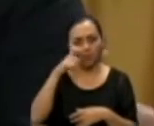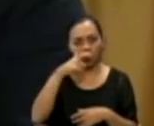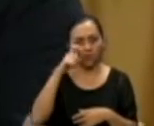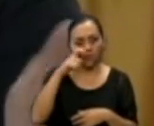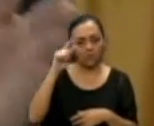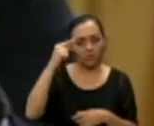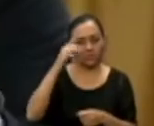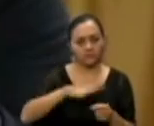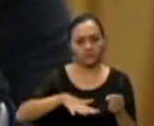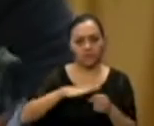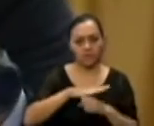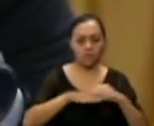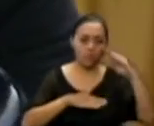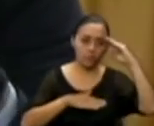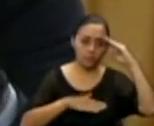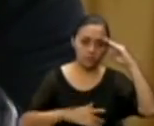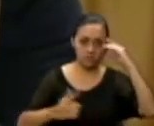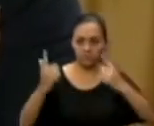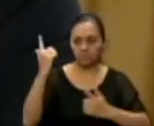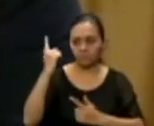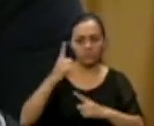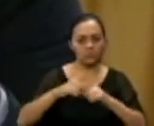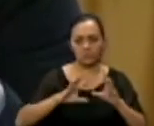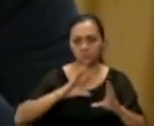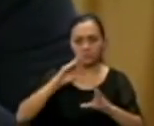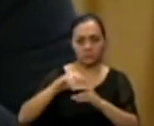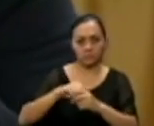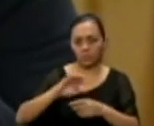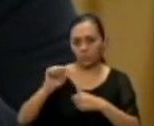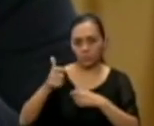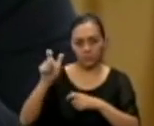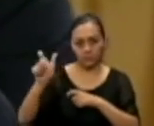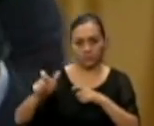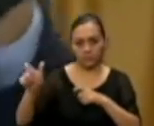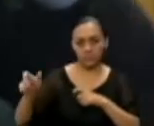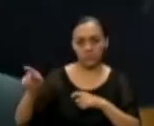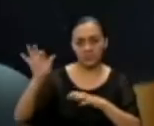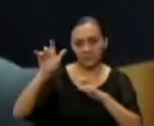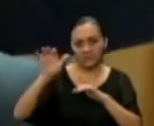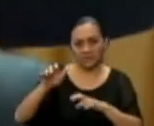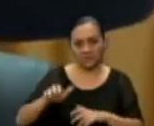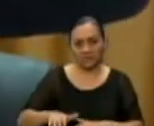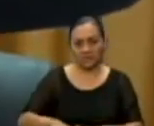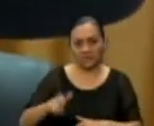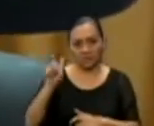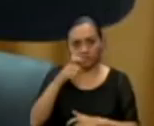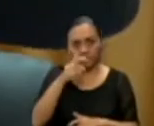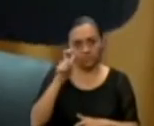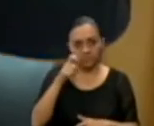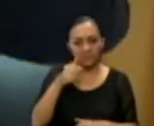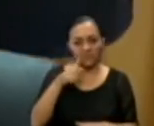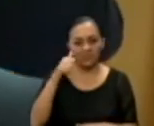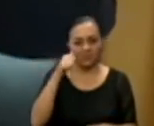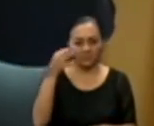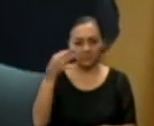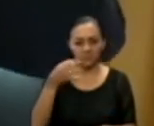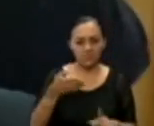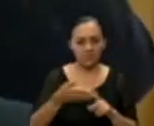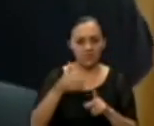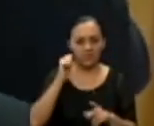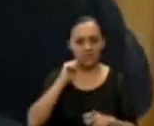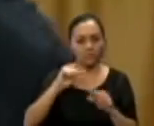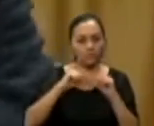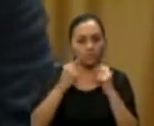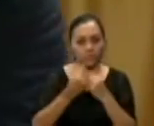separado policías fuerza armadas ahora está en manos civiles y la sectaria nacional de inteligencia donde fueron a ser el riesgo las yerno los políticos de siempre a